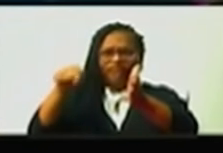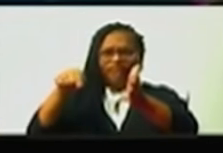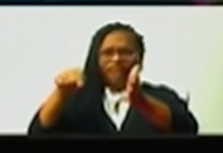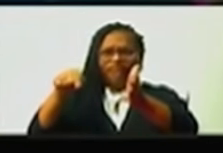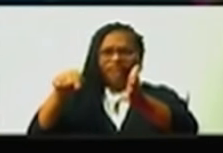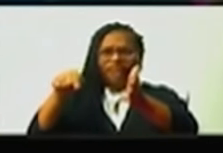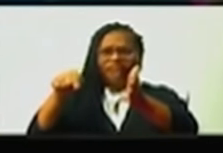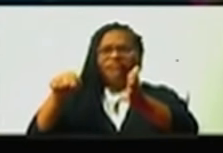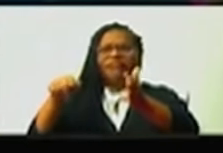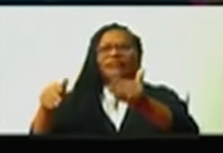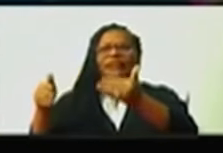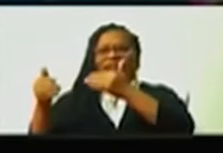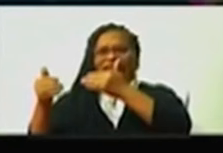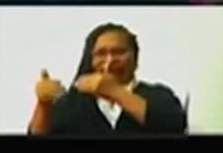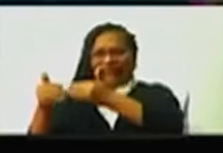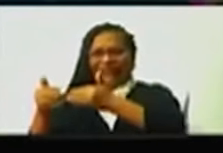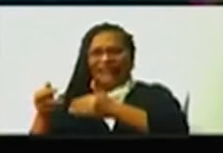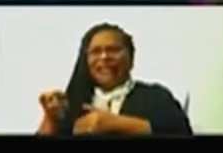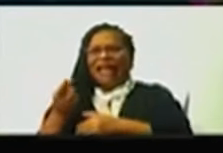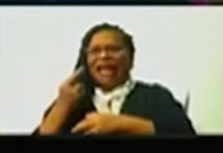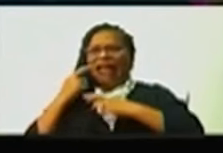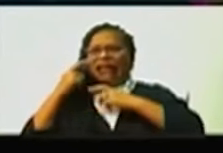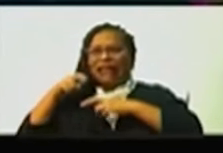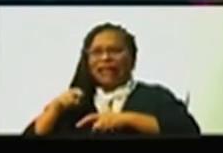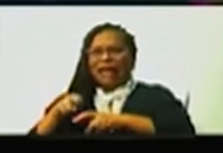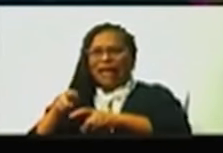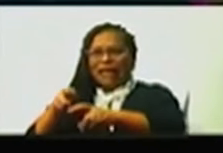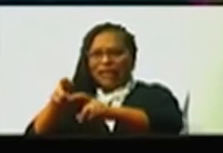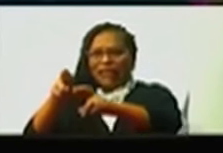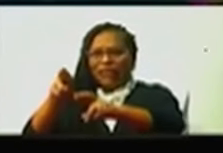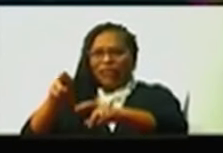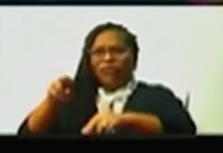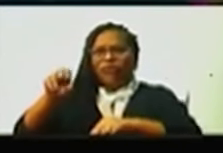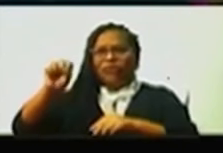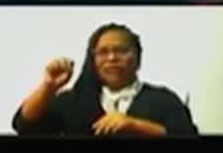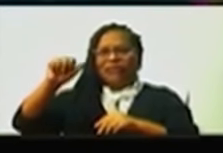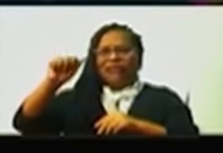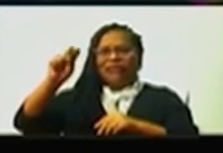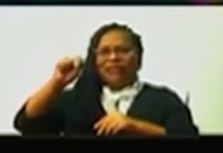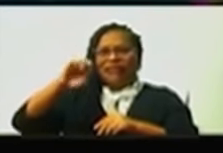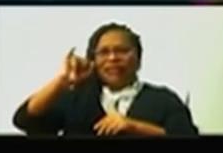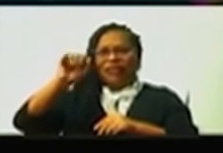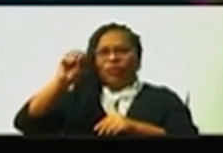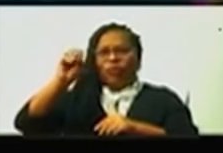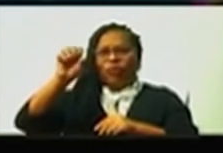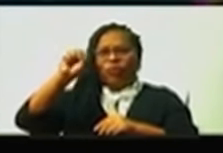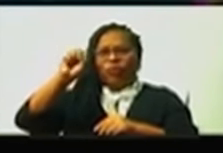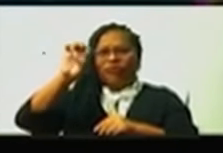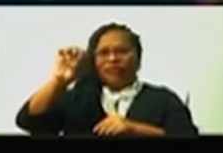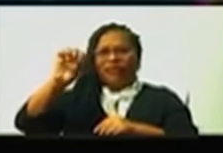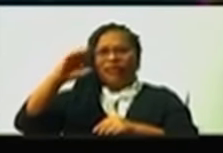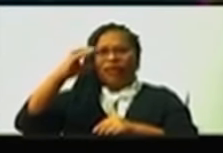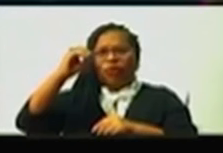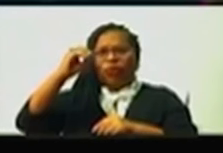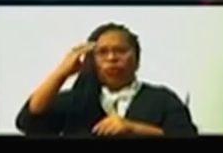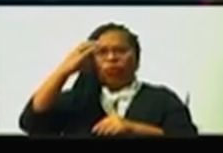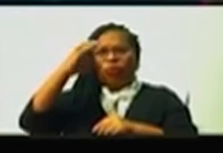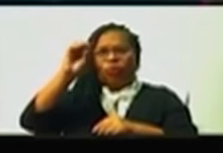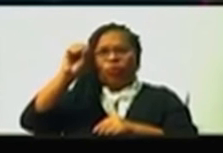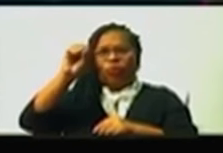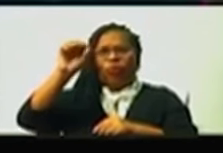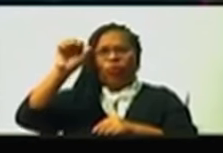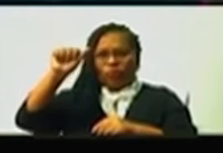río San José de Ocoa, por esa razón fue que se llevó todo ese mercado de la